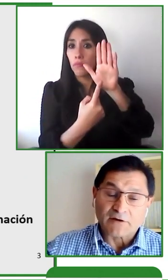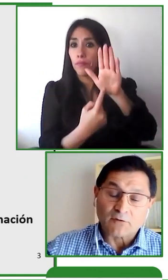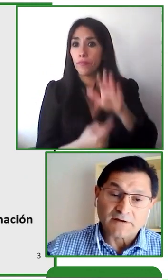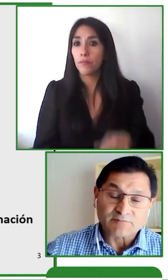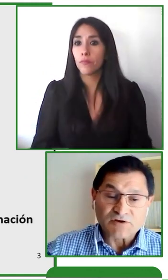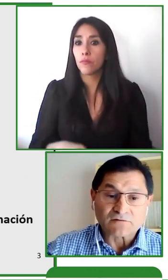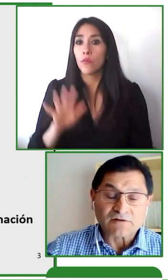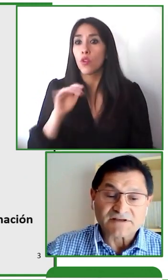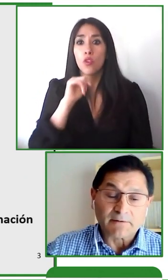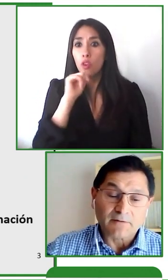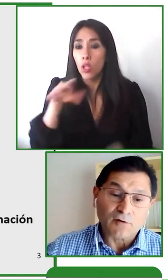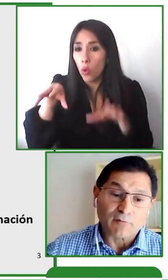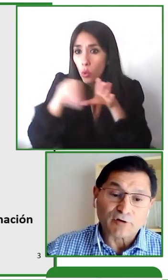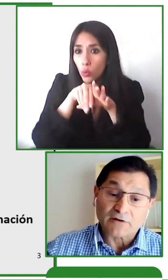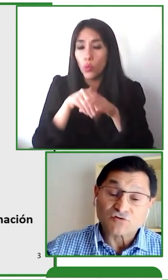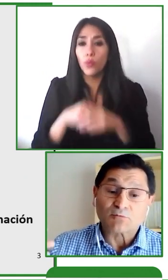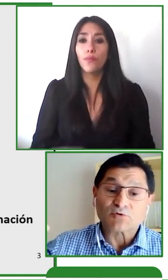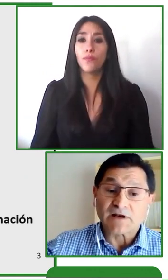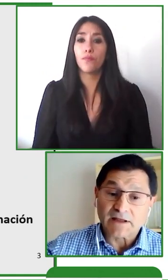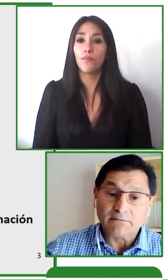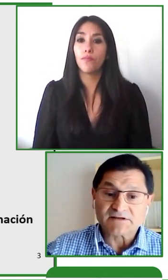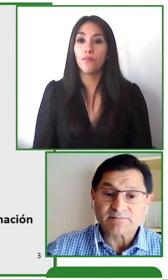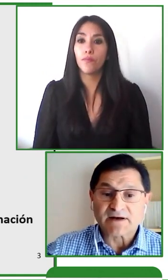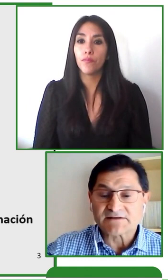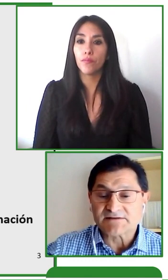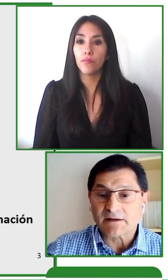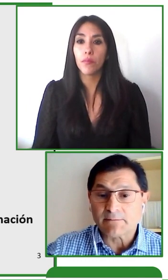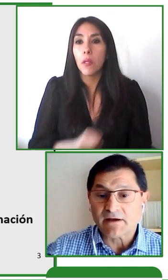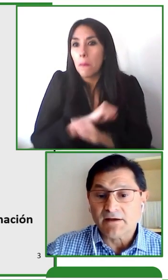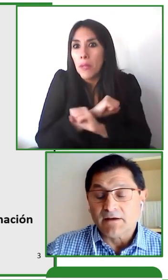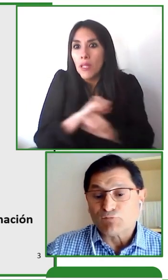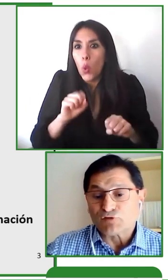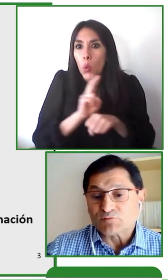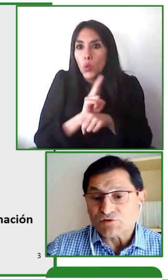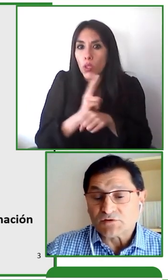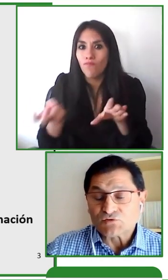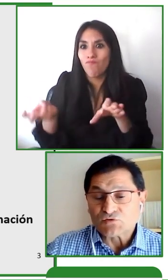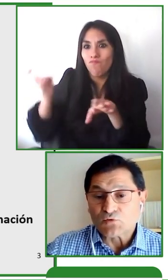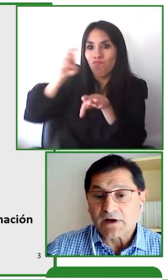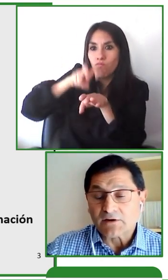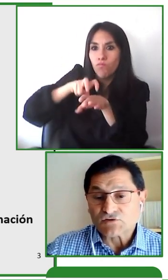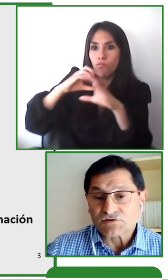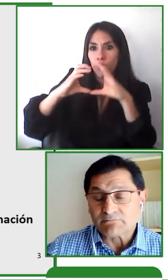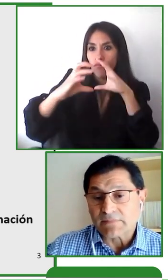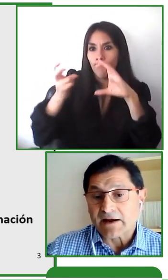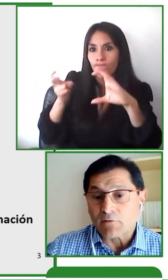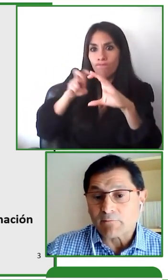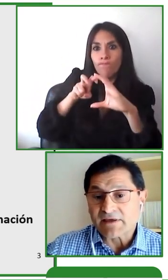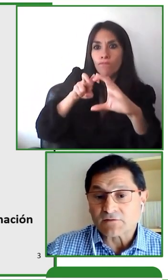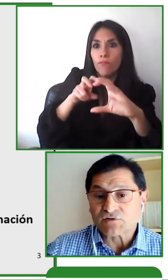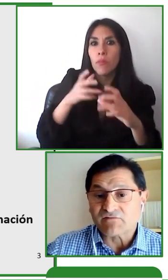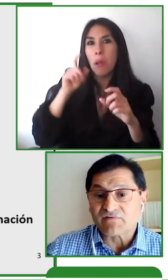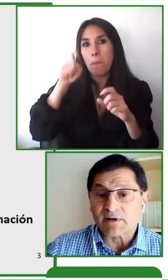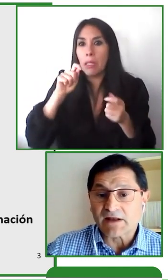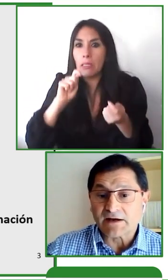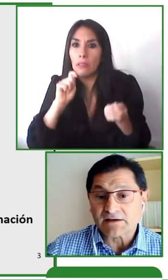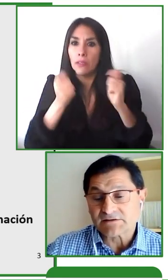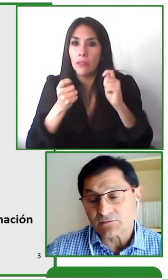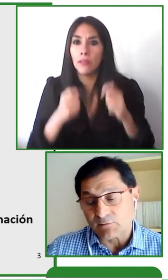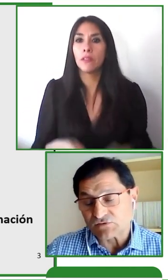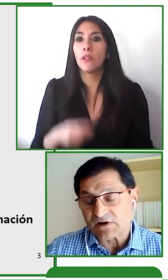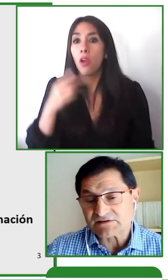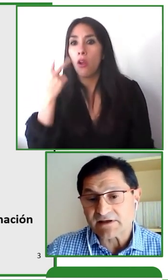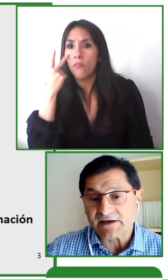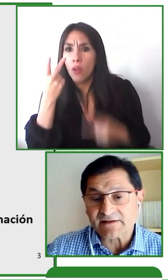adaptado porque no hay disposición del servicio, porque no somos elegibles para el sistema, pues muchos de los usuarios van acompañados con